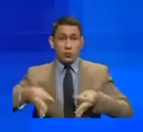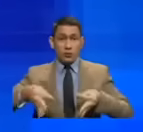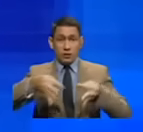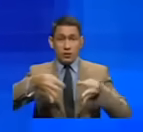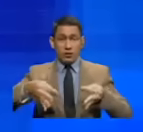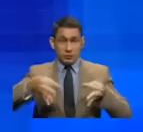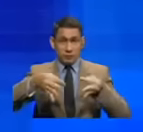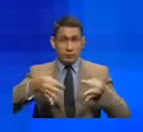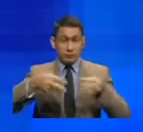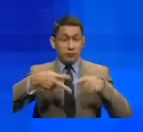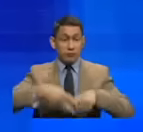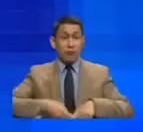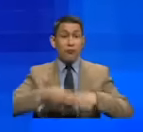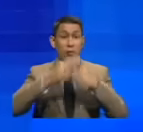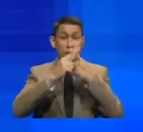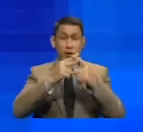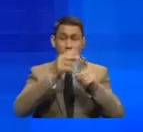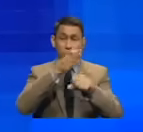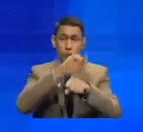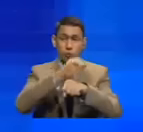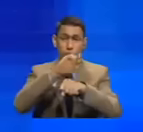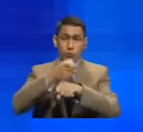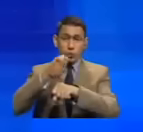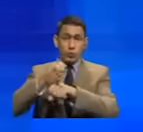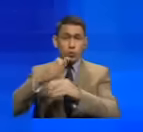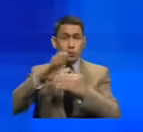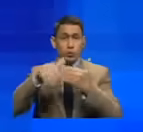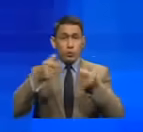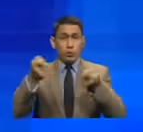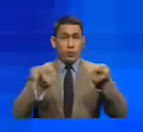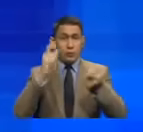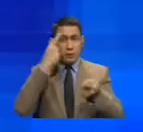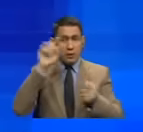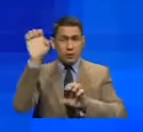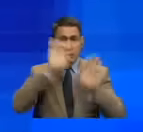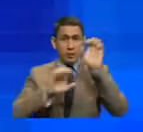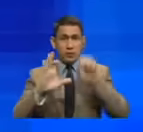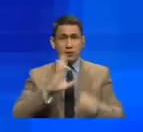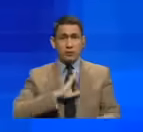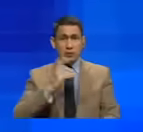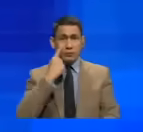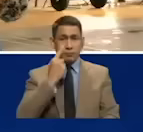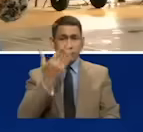la calendarización. Carla Santana nos cuenta más. Adelante.